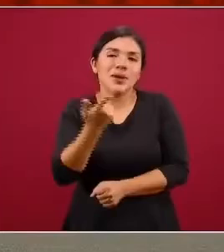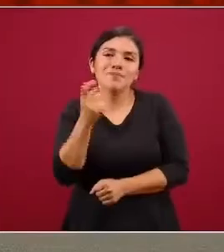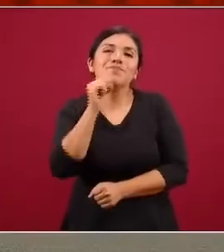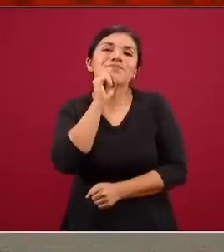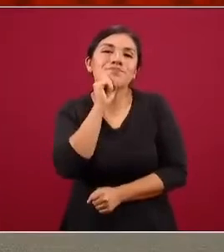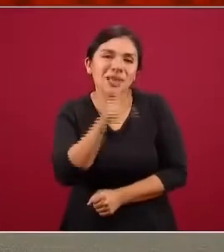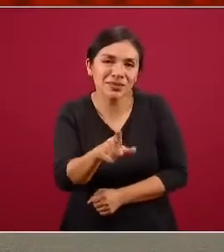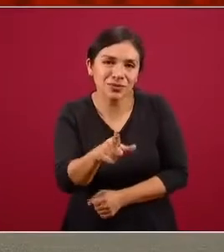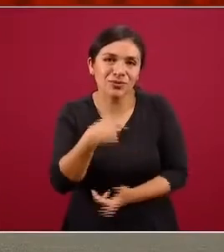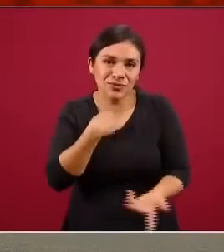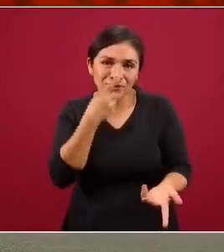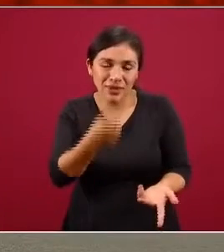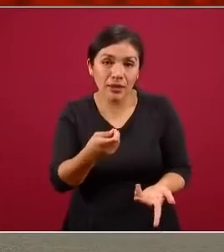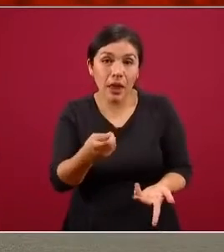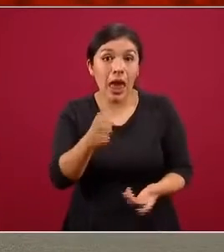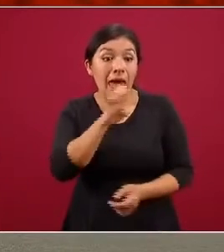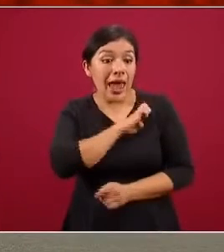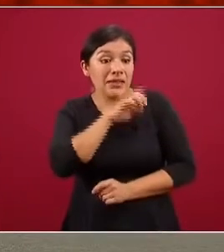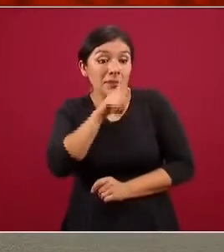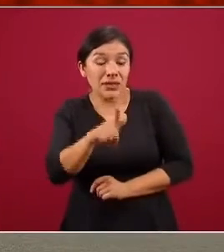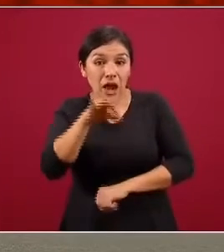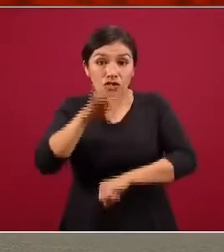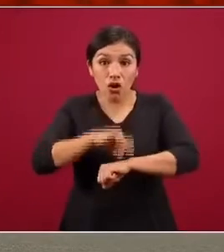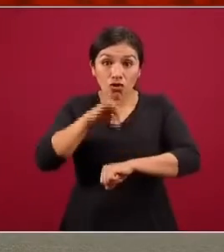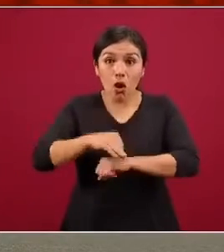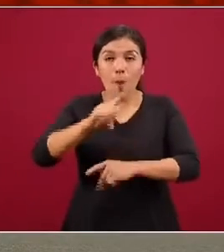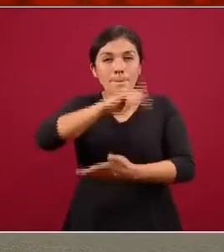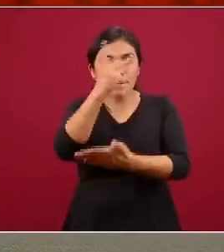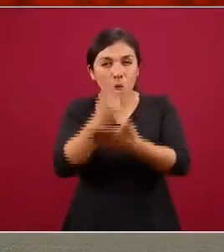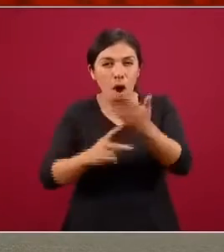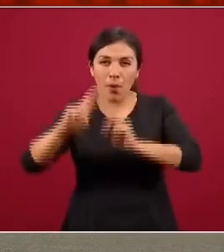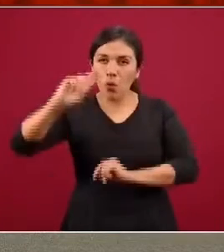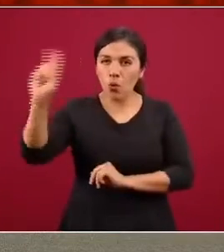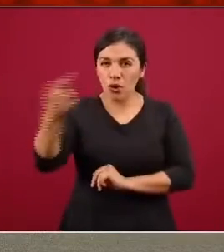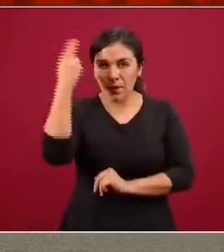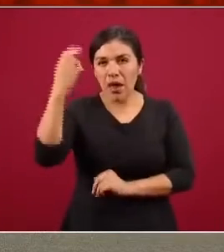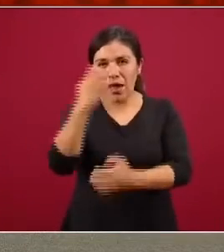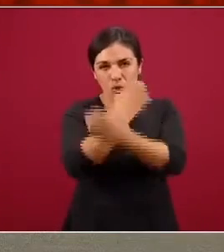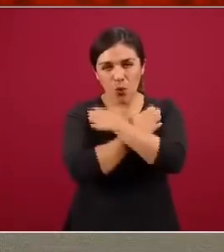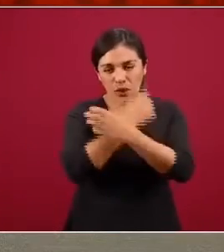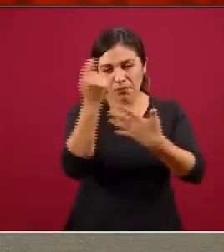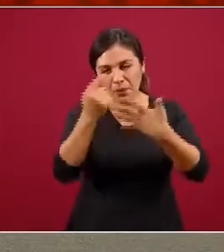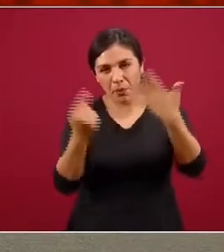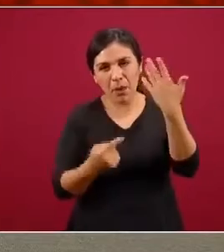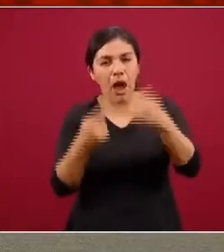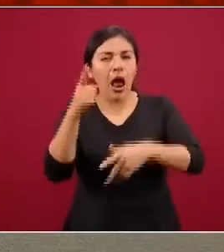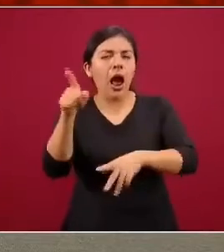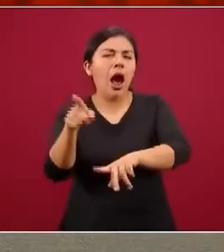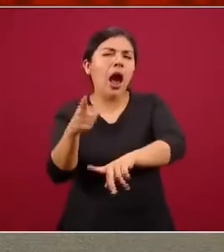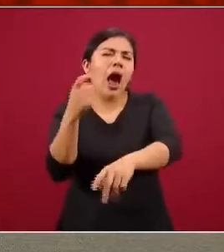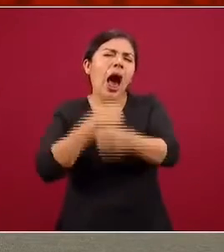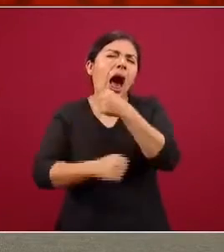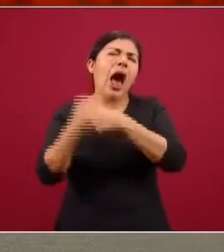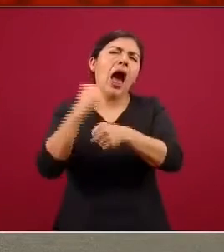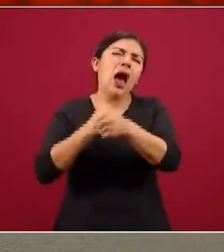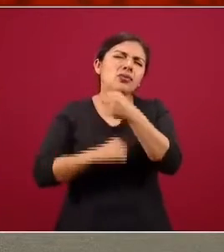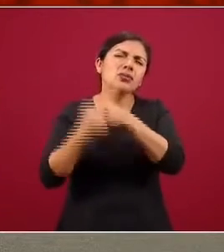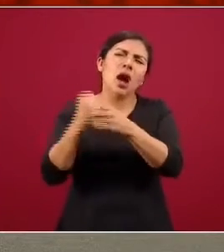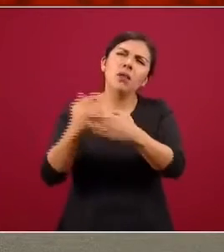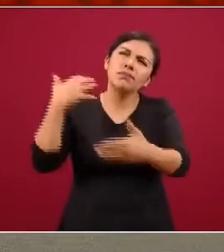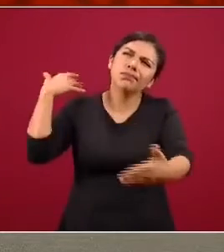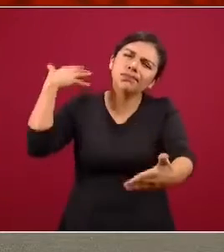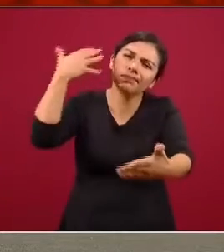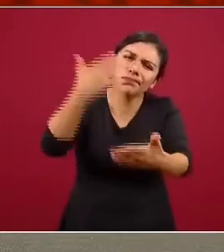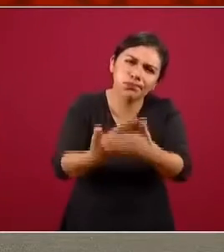razón, que las especialidades médicas, los programas universitarios de especialidades médicas a lo largo de varios años,